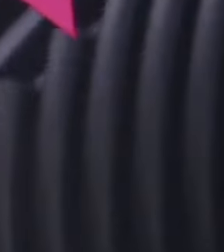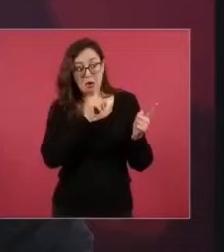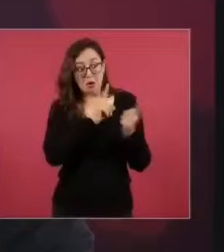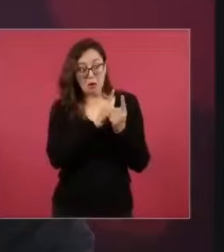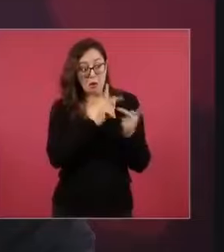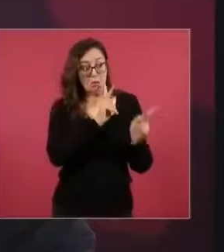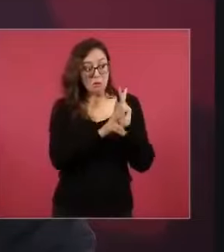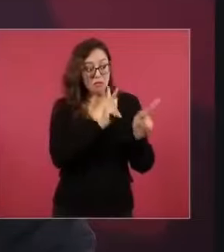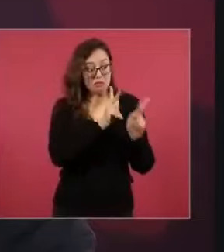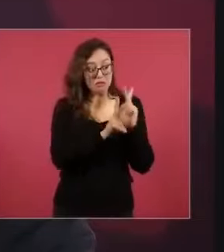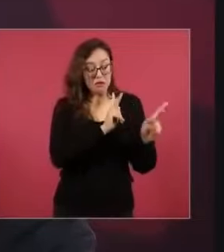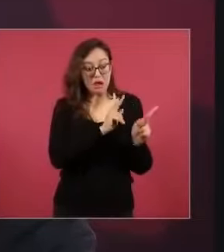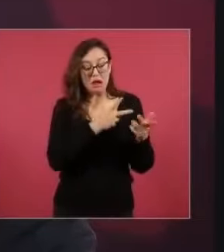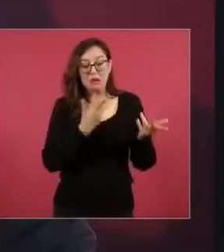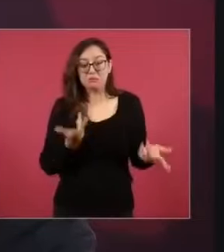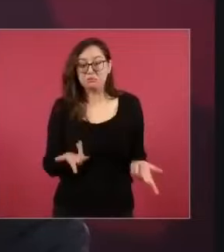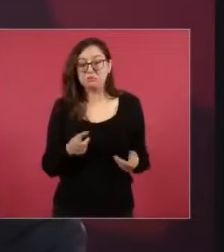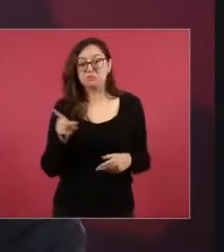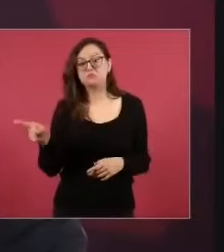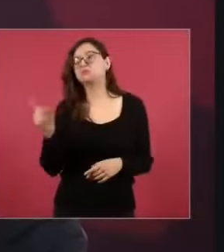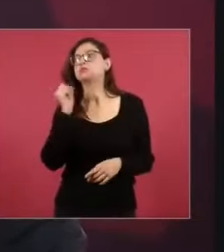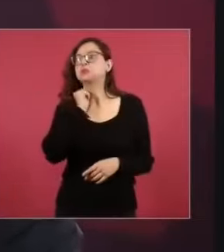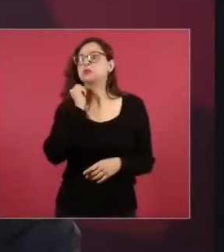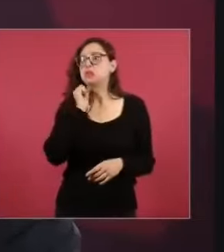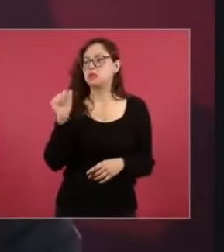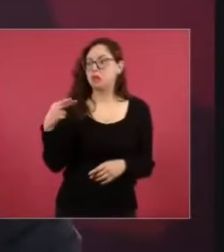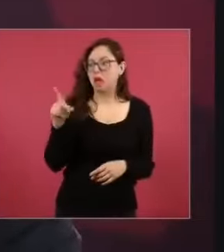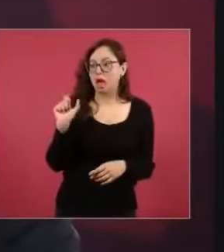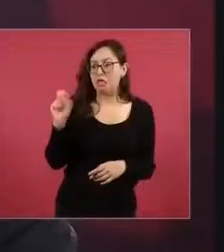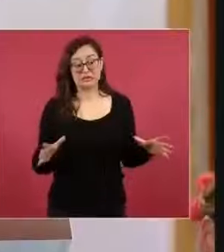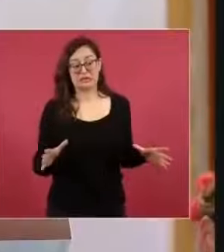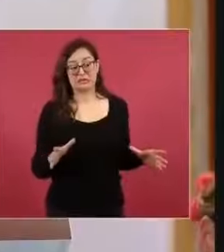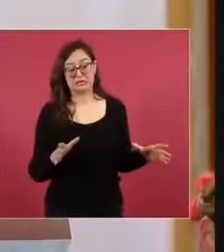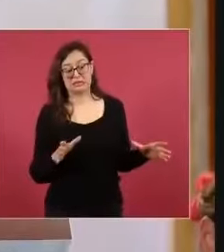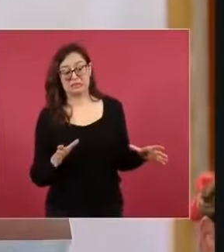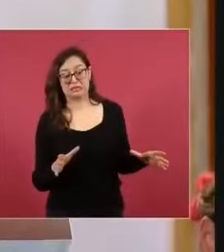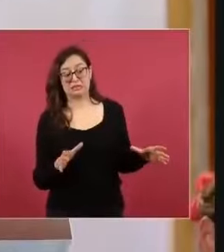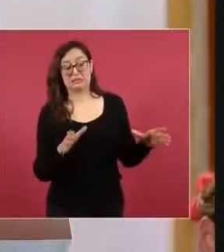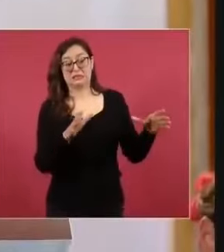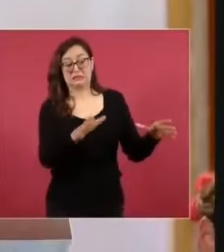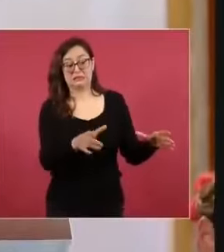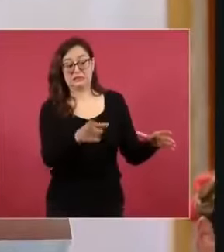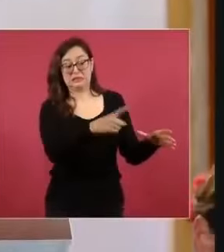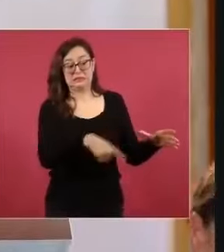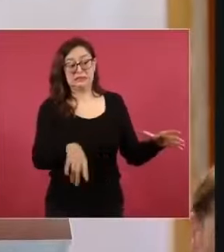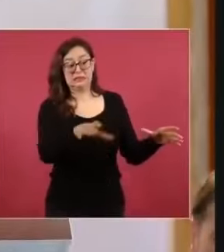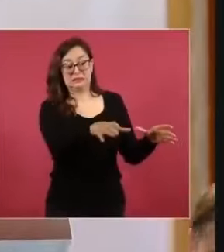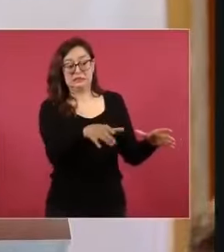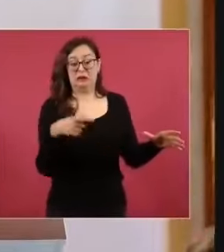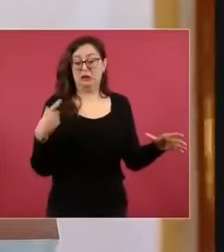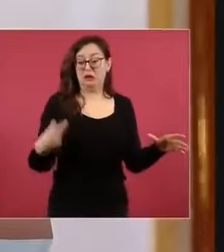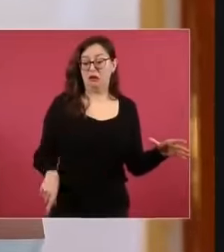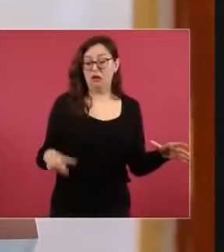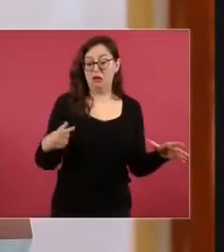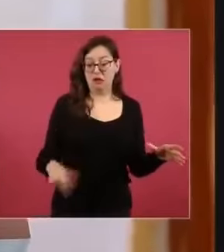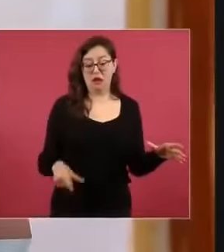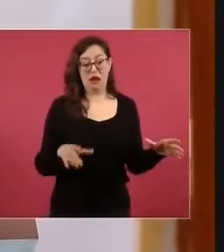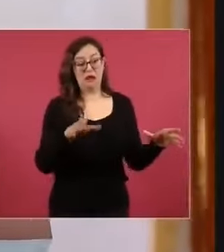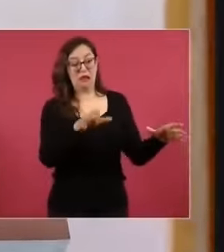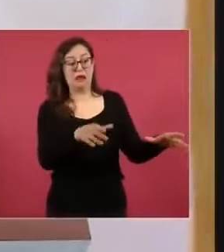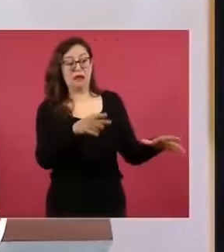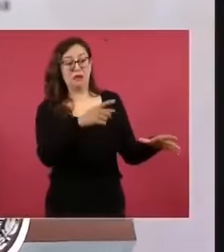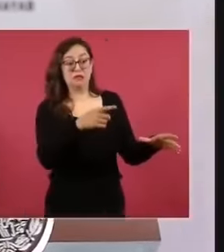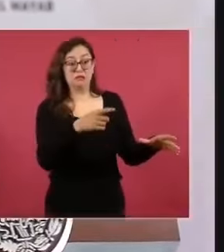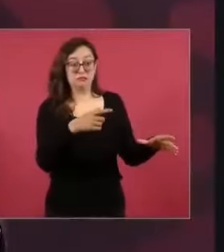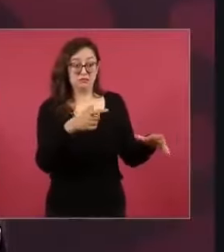actuó como la mafia con tal de conseguir los votos que le faltaban extorsionaron usaron órdenes de